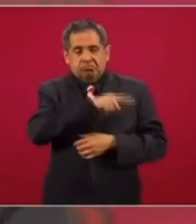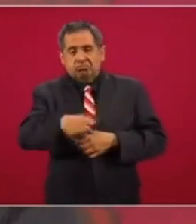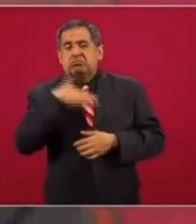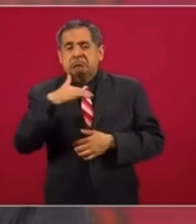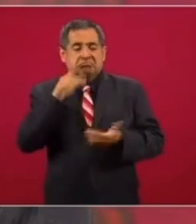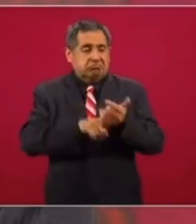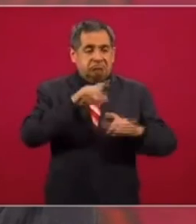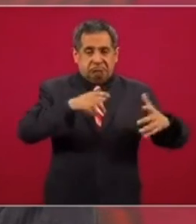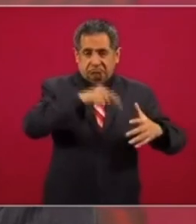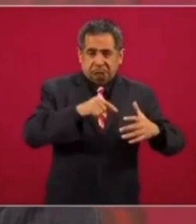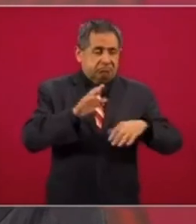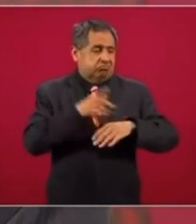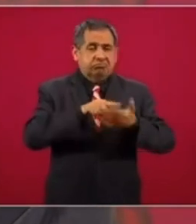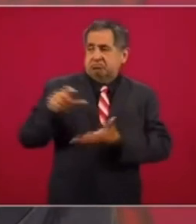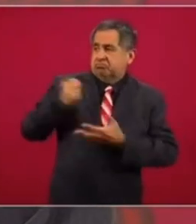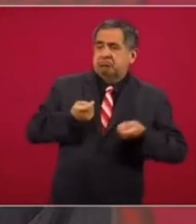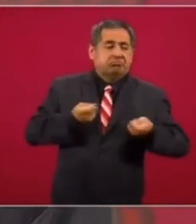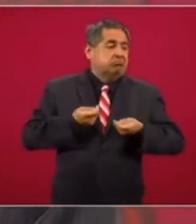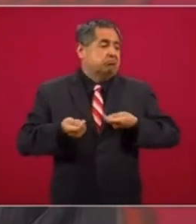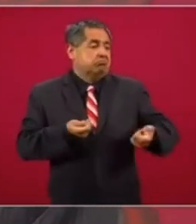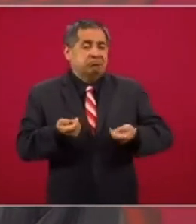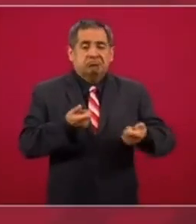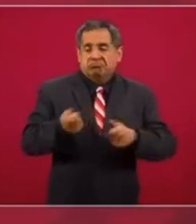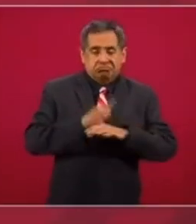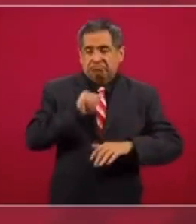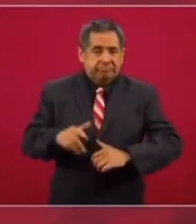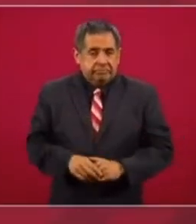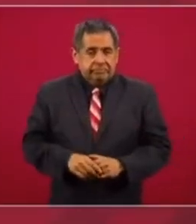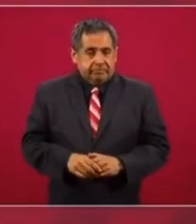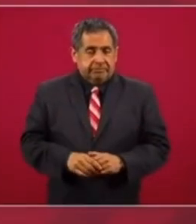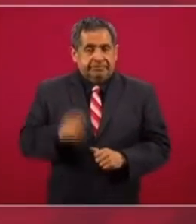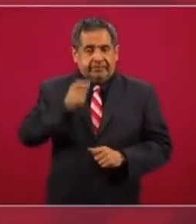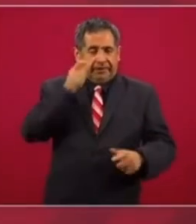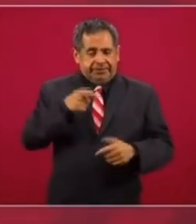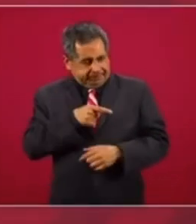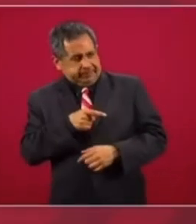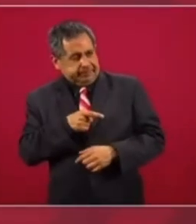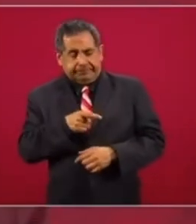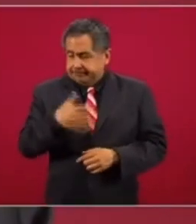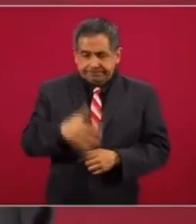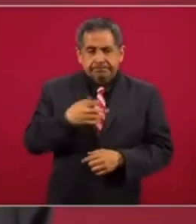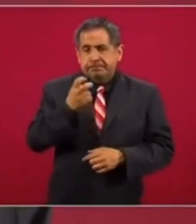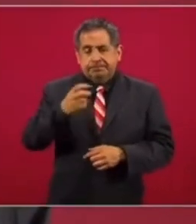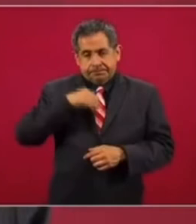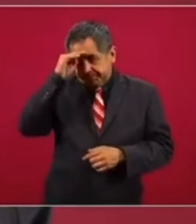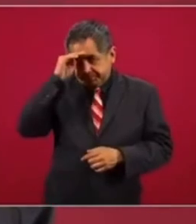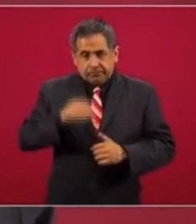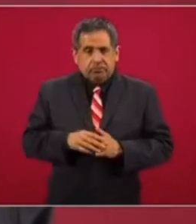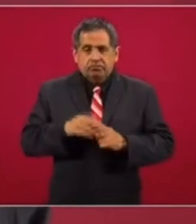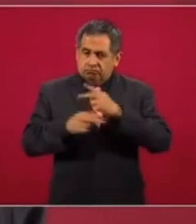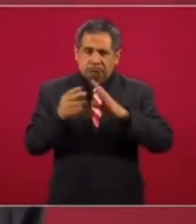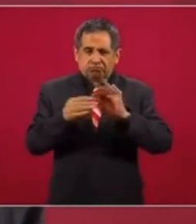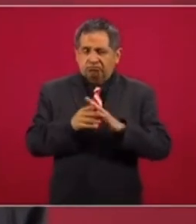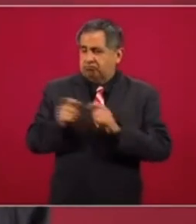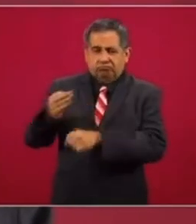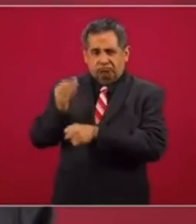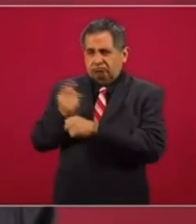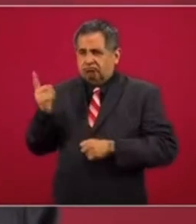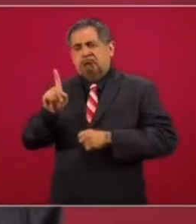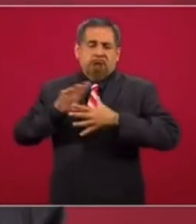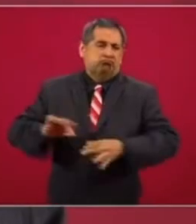corrupción por el mal manejo de estos fideicomisos. Llama la atención, y por eso vamos a destinar